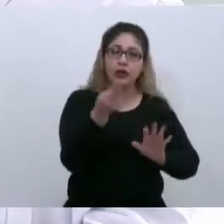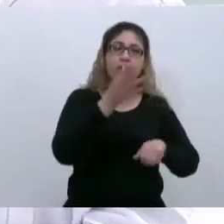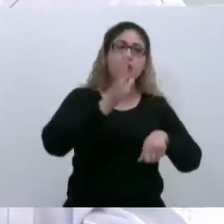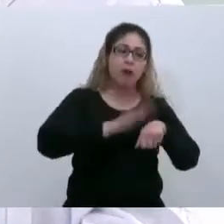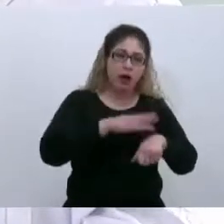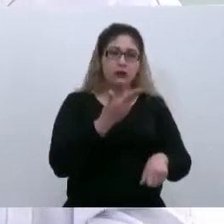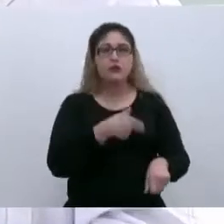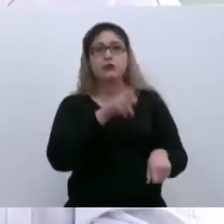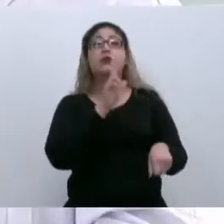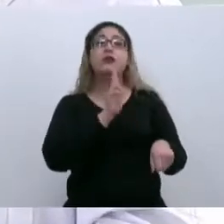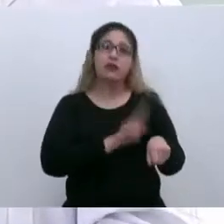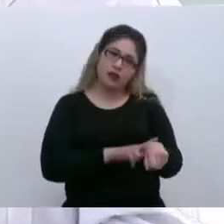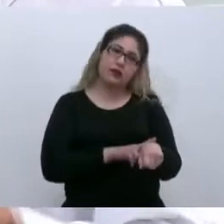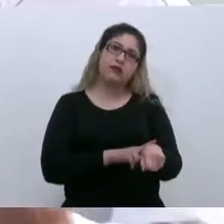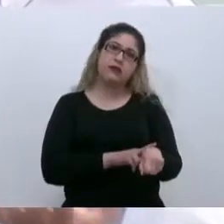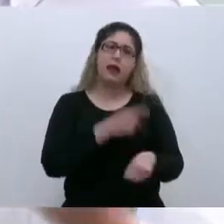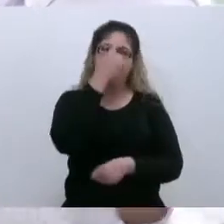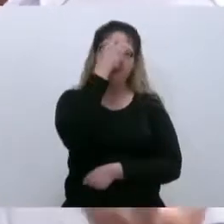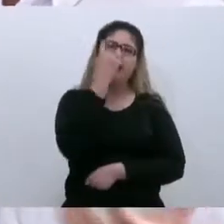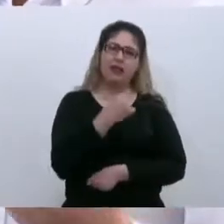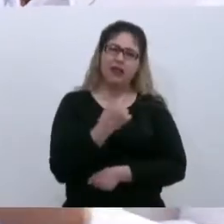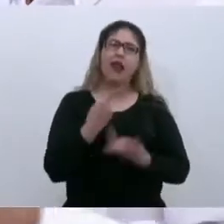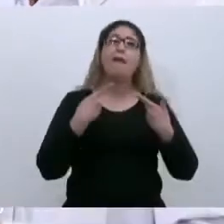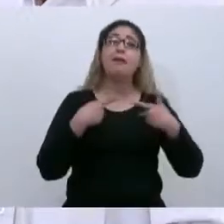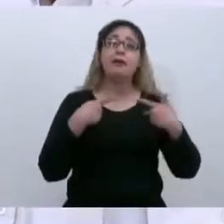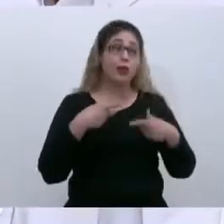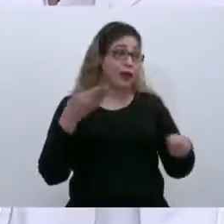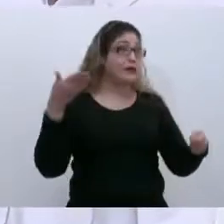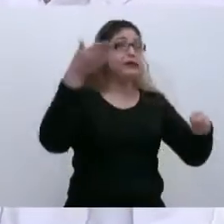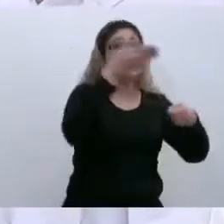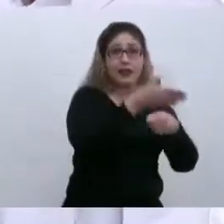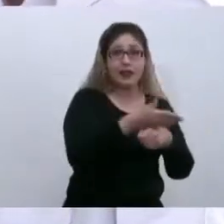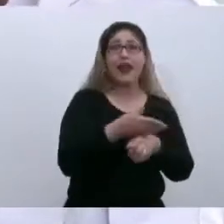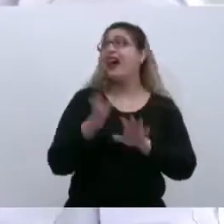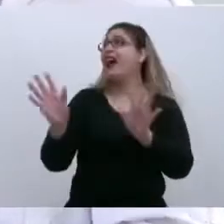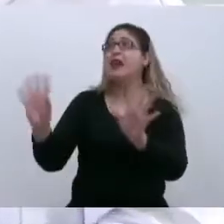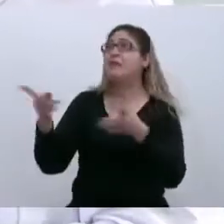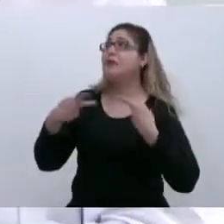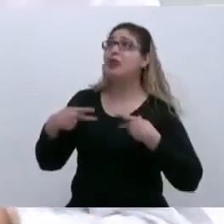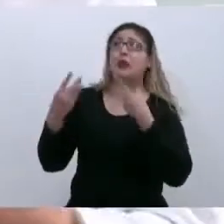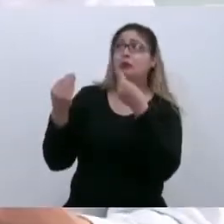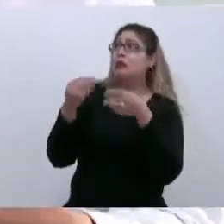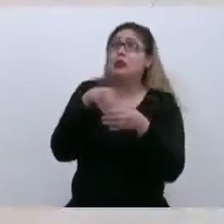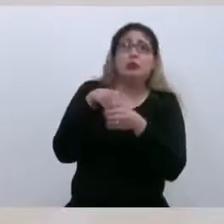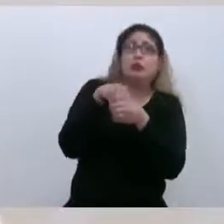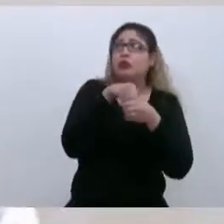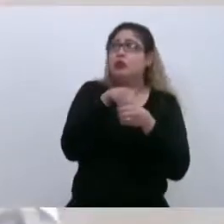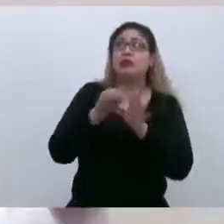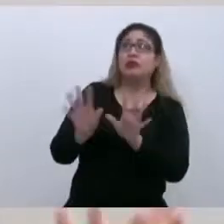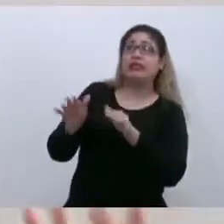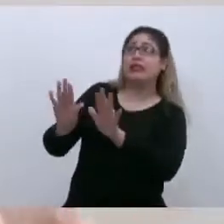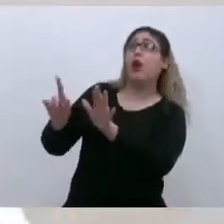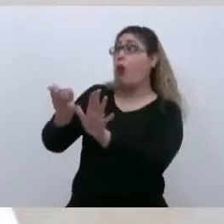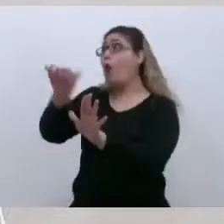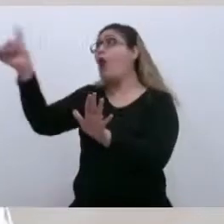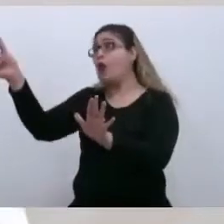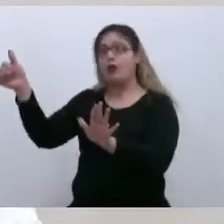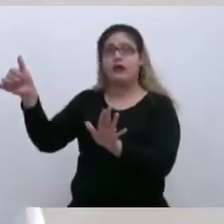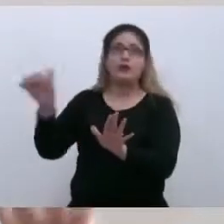sentido, todas las instituciones de salud tuvimos que crecer, y crecimos al interior de nuestros propios hospitales para